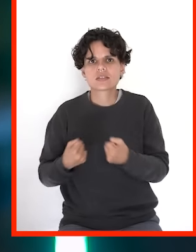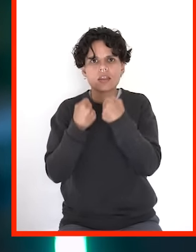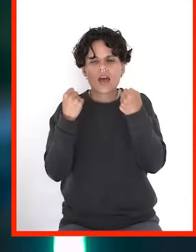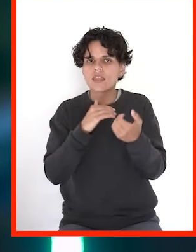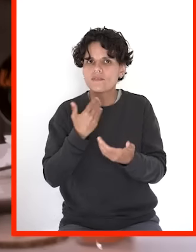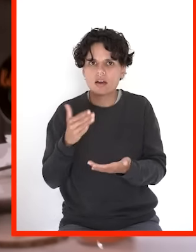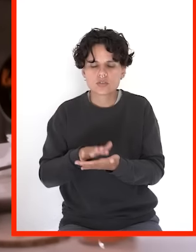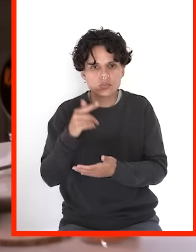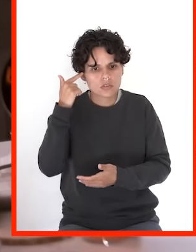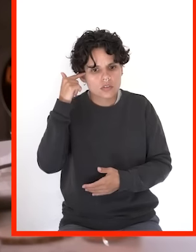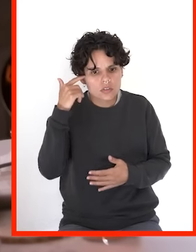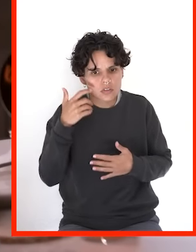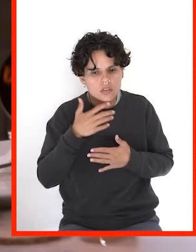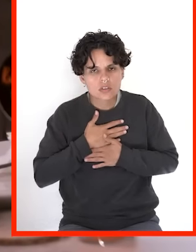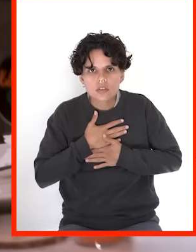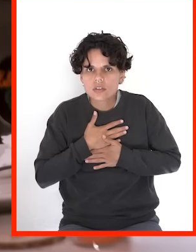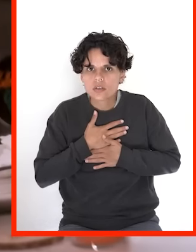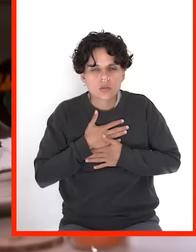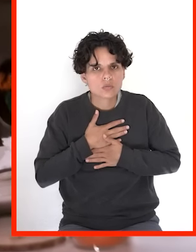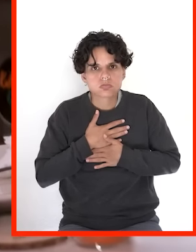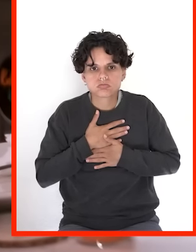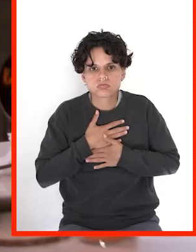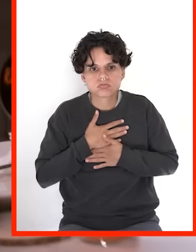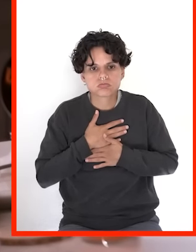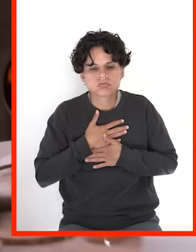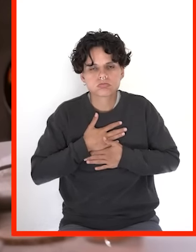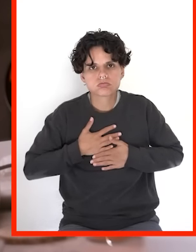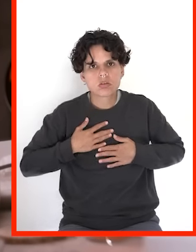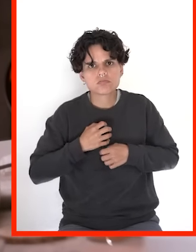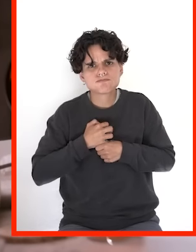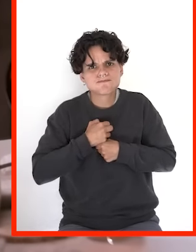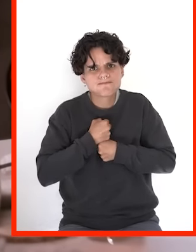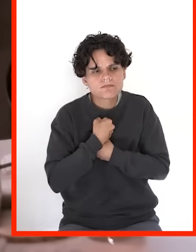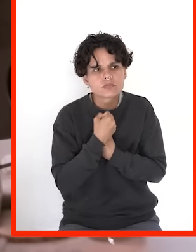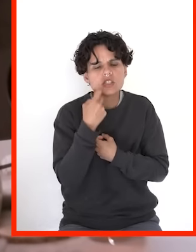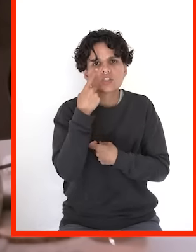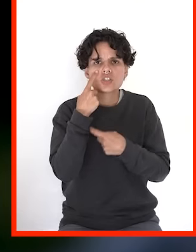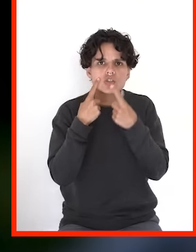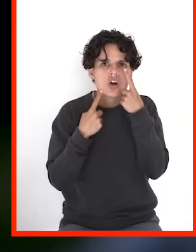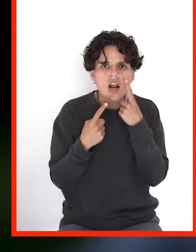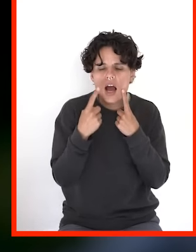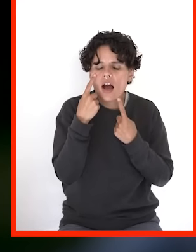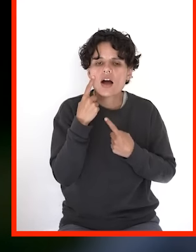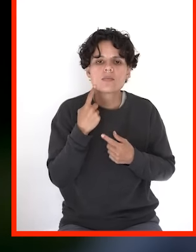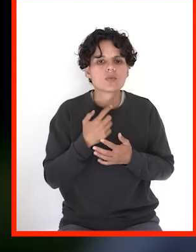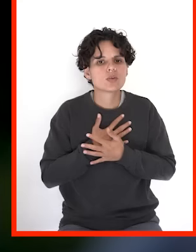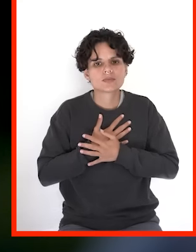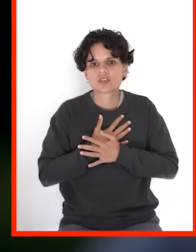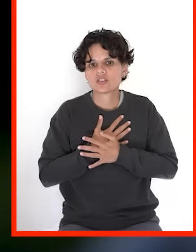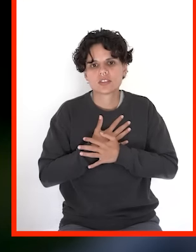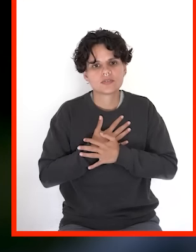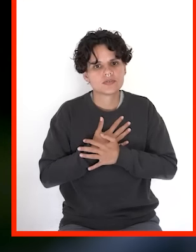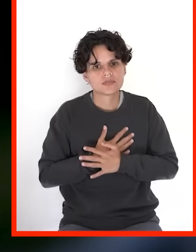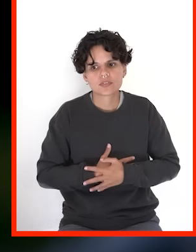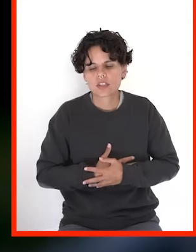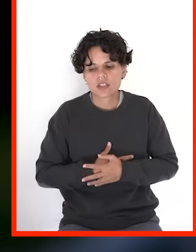rígido, como lloramos harto, fue como, no sé,